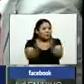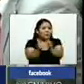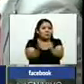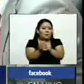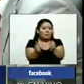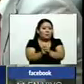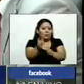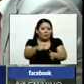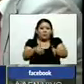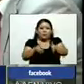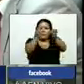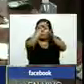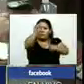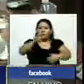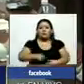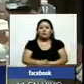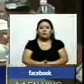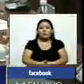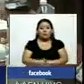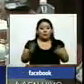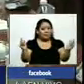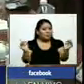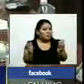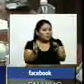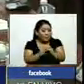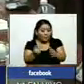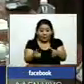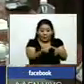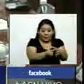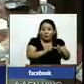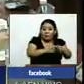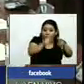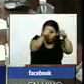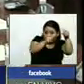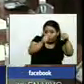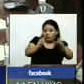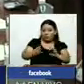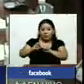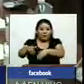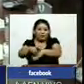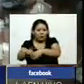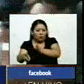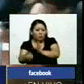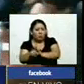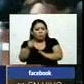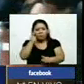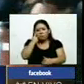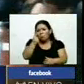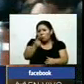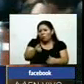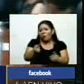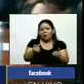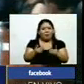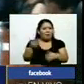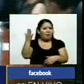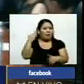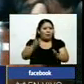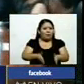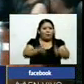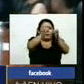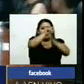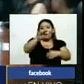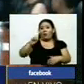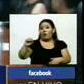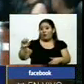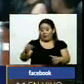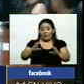La reunión con los representantes de la ONU dejó una marcada diferencia con la de la Organización de Estados